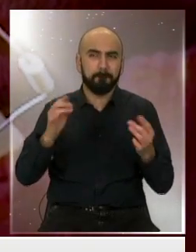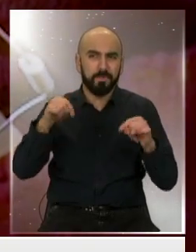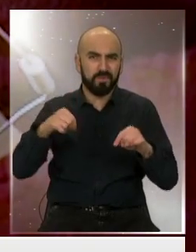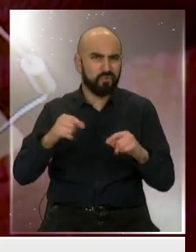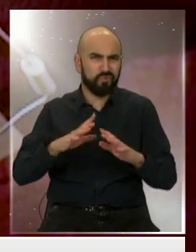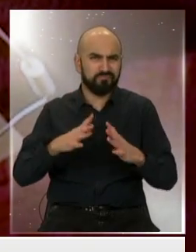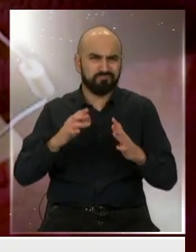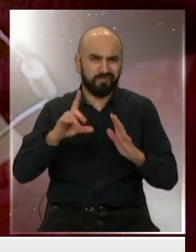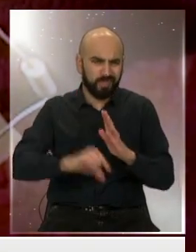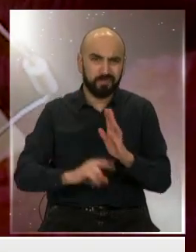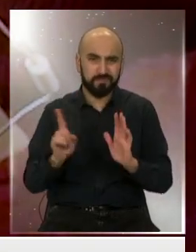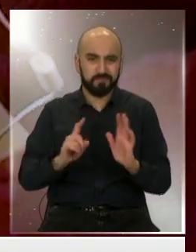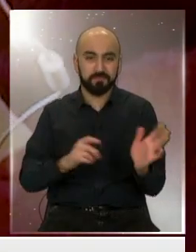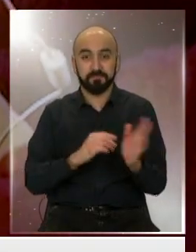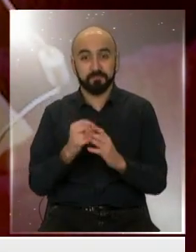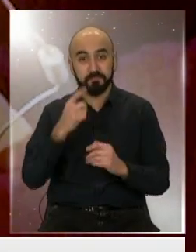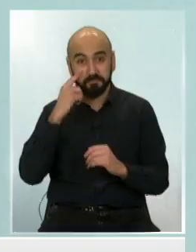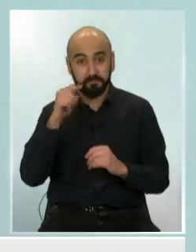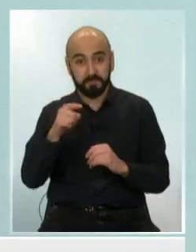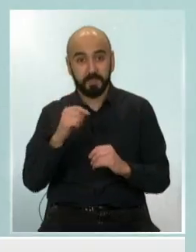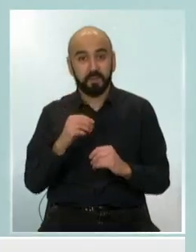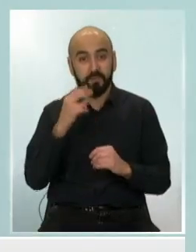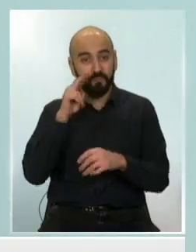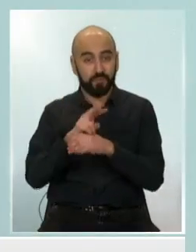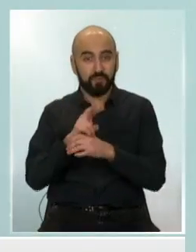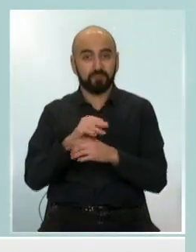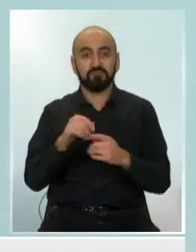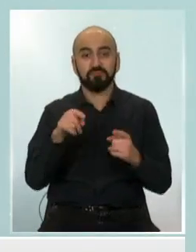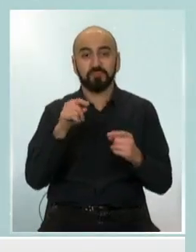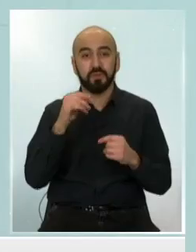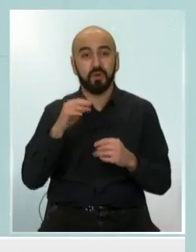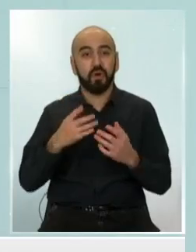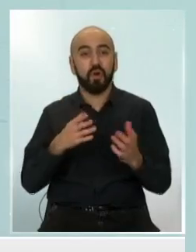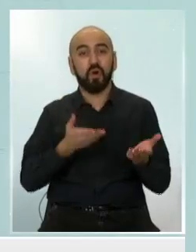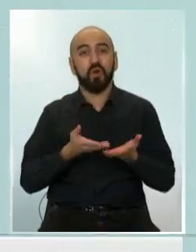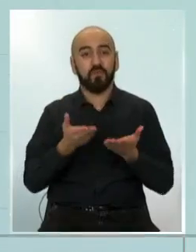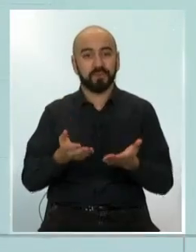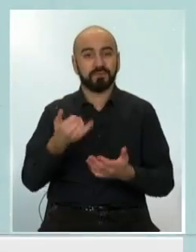Kevin vive en Talcahuano y vio una de estas ofertas de celulares.